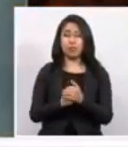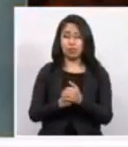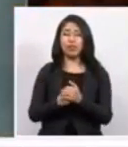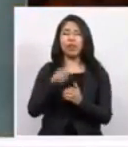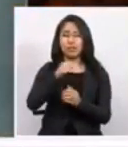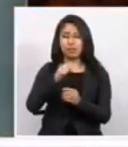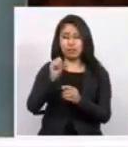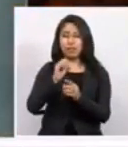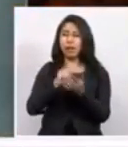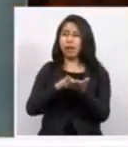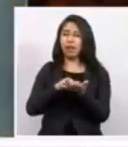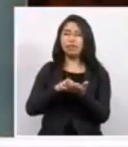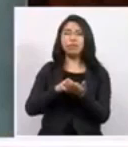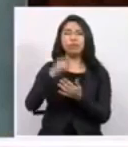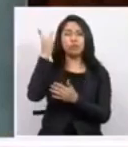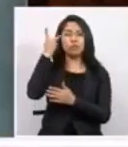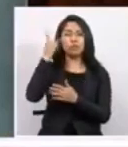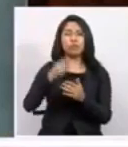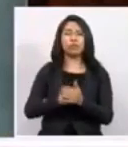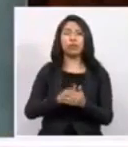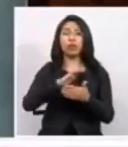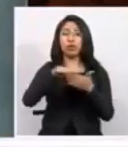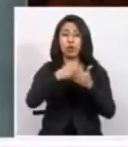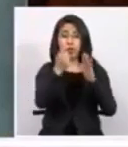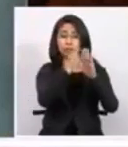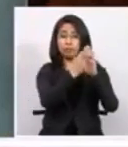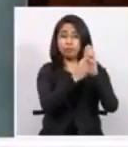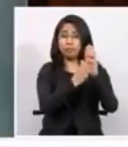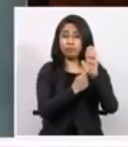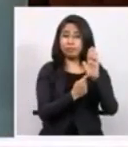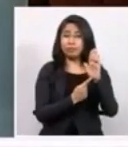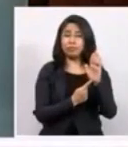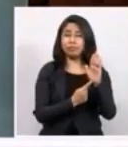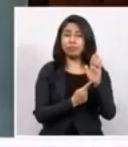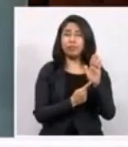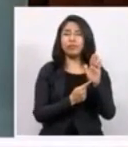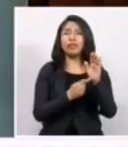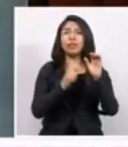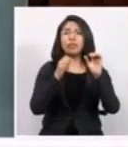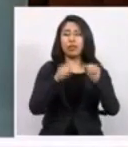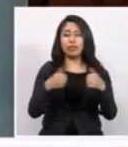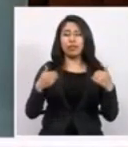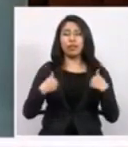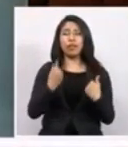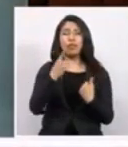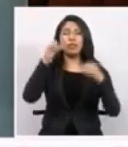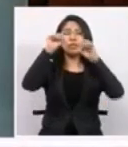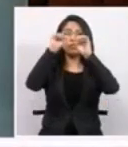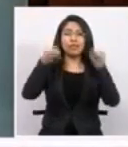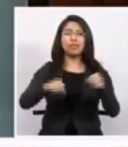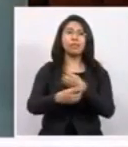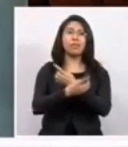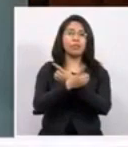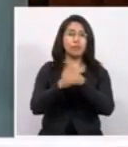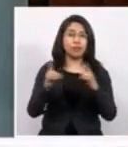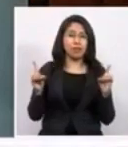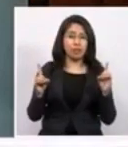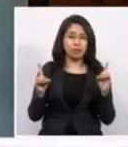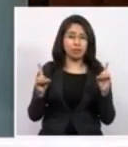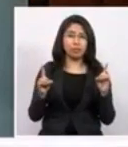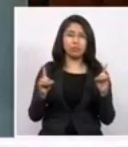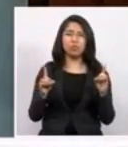político. Todos estos requisitos para calificar un sistema de democrático